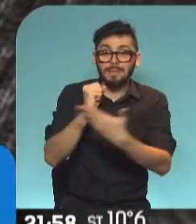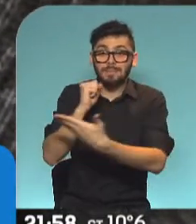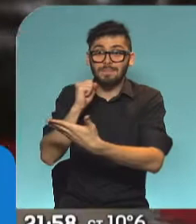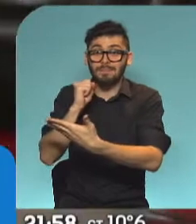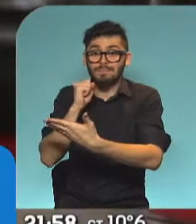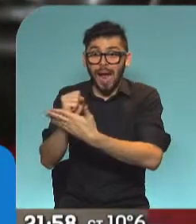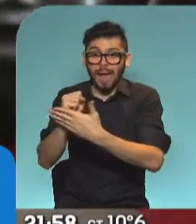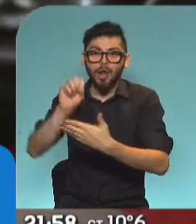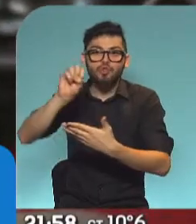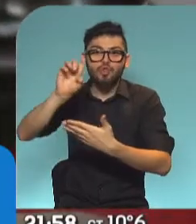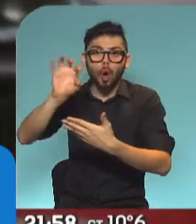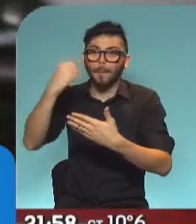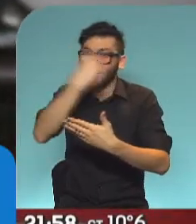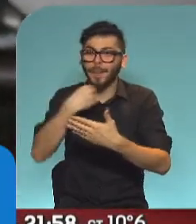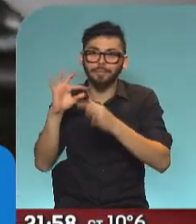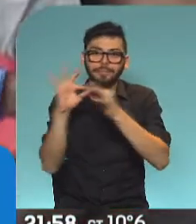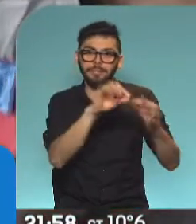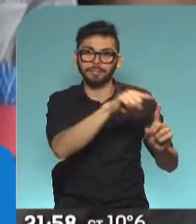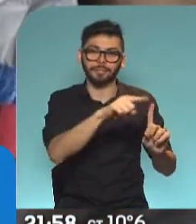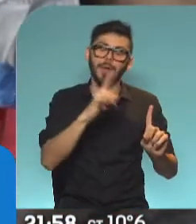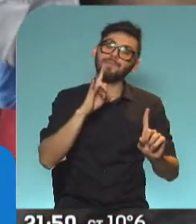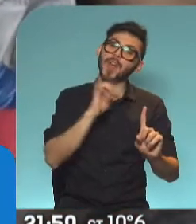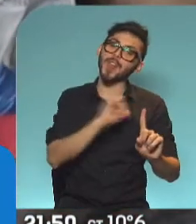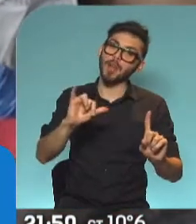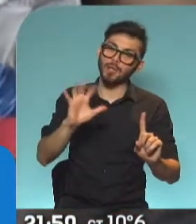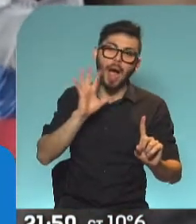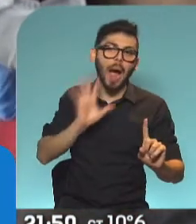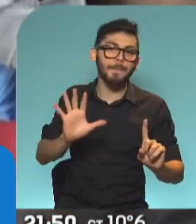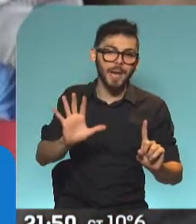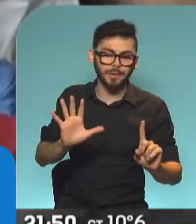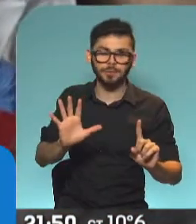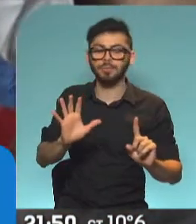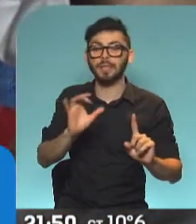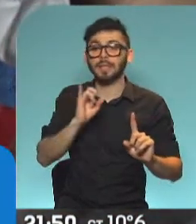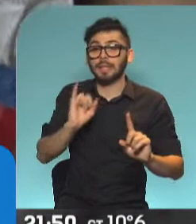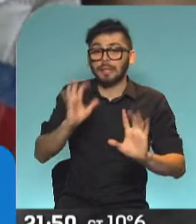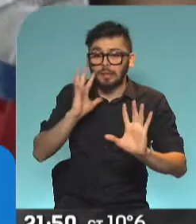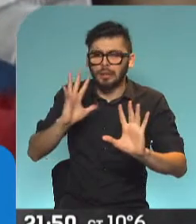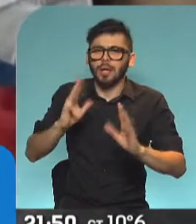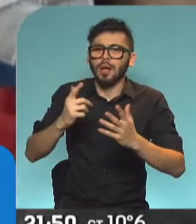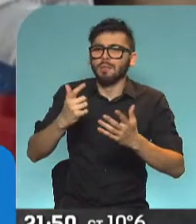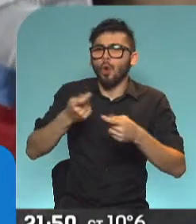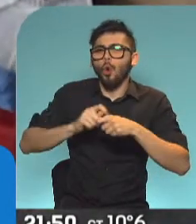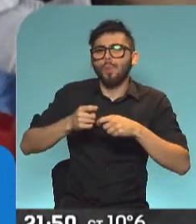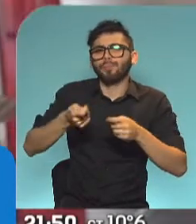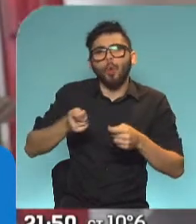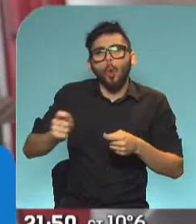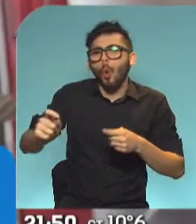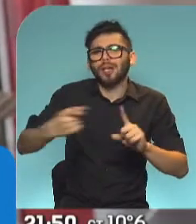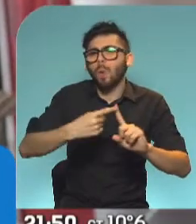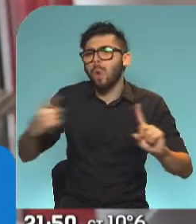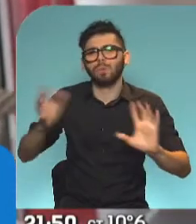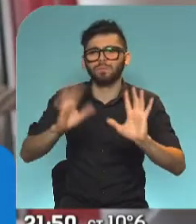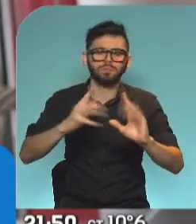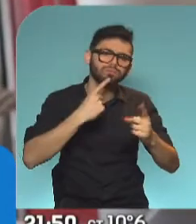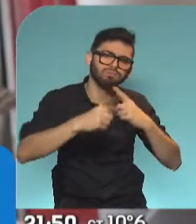con demandarla. Sin embargo, y antes de iniciar un juicio extenso, la mujer arregló con los letrados que asesoran al